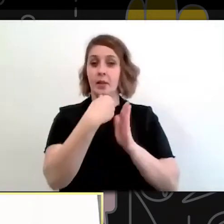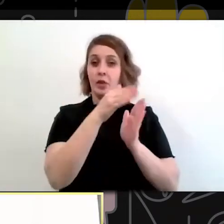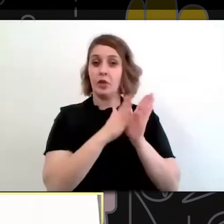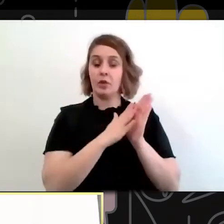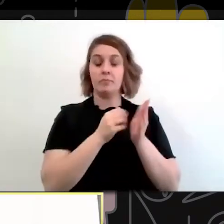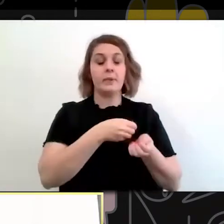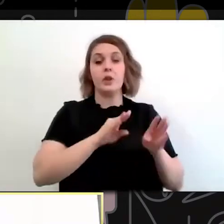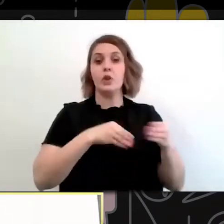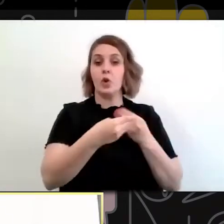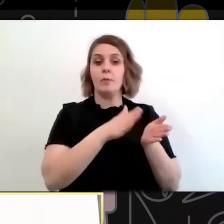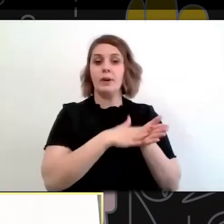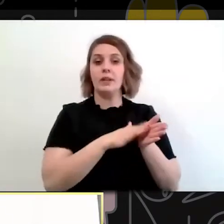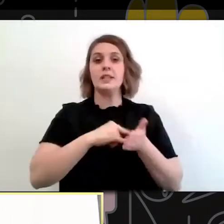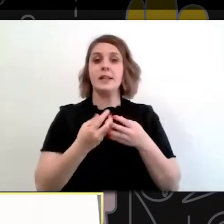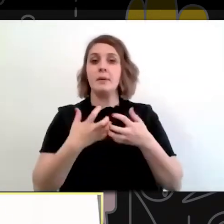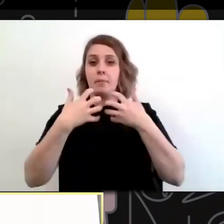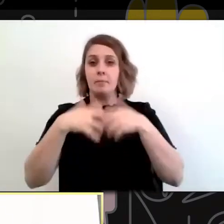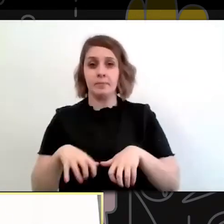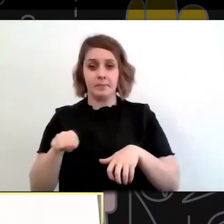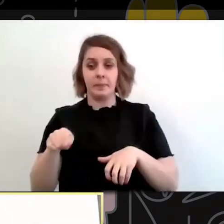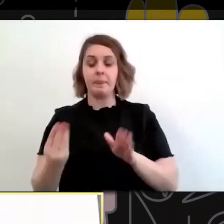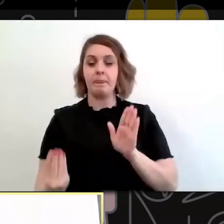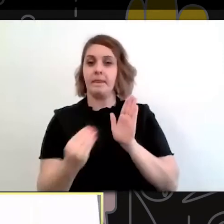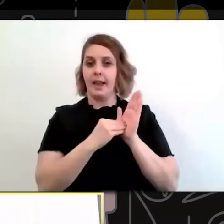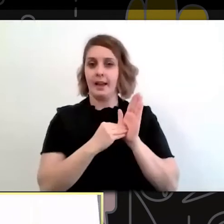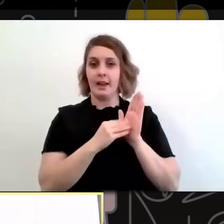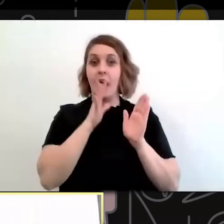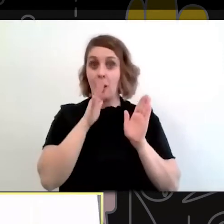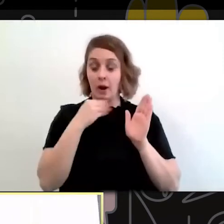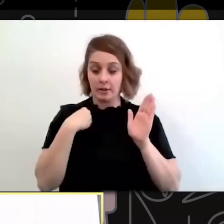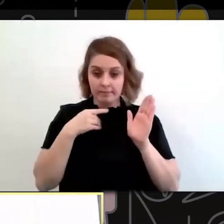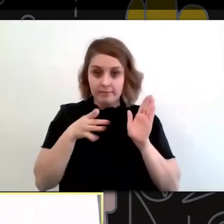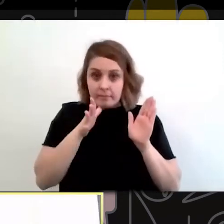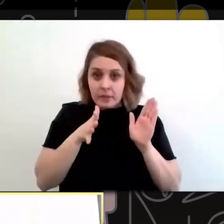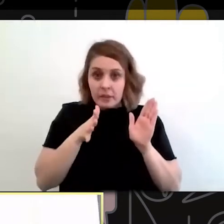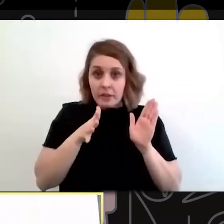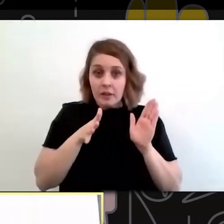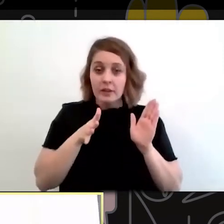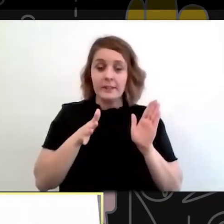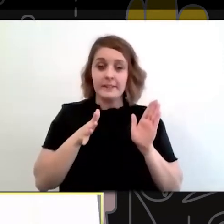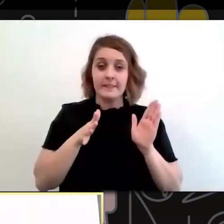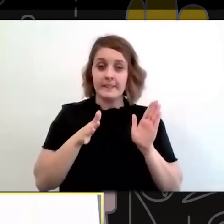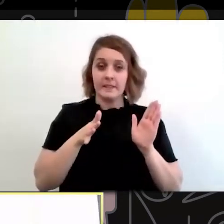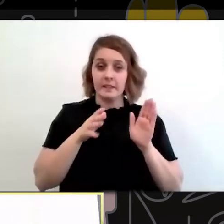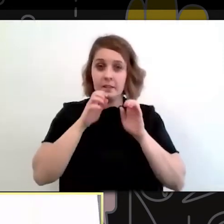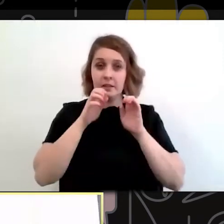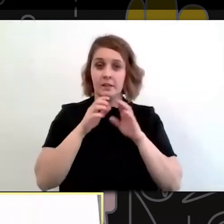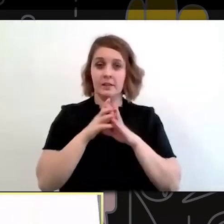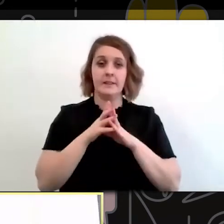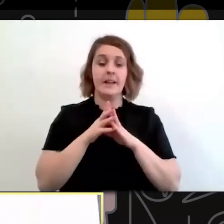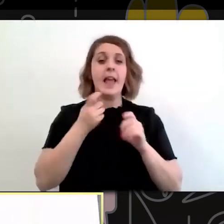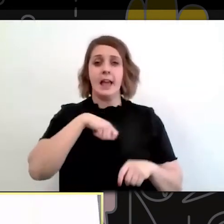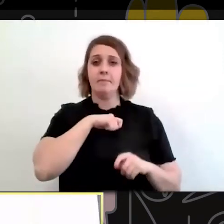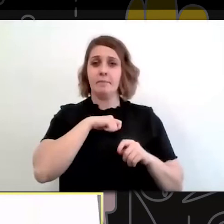sistemas de monitorización en el sistema FLASH en concreto, que es el que ahora mismo está estandarizado en España para